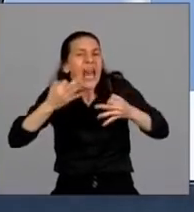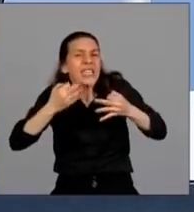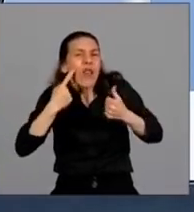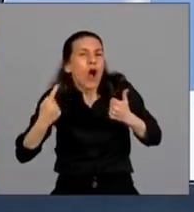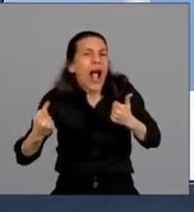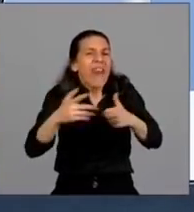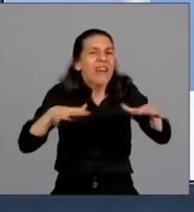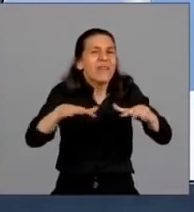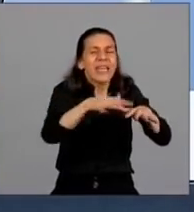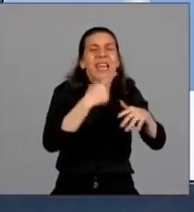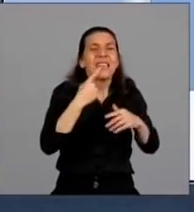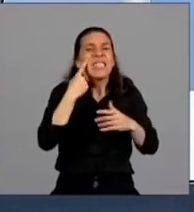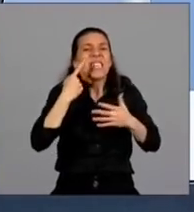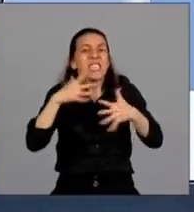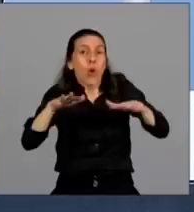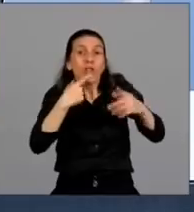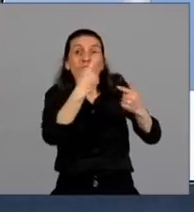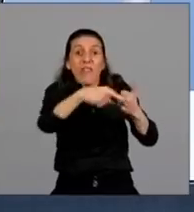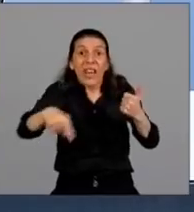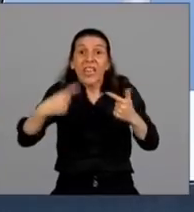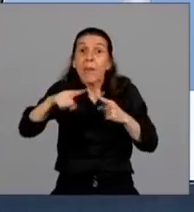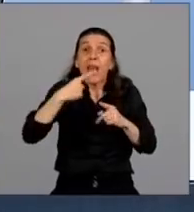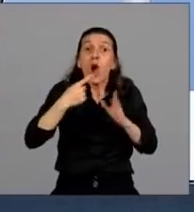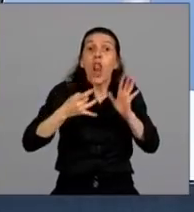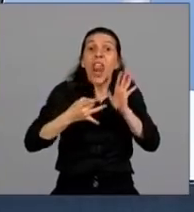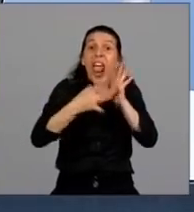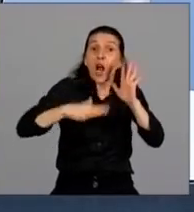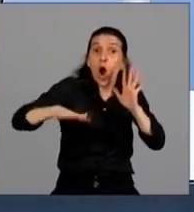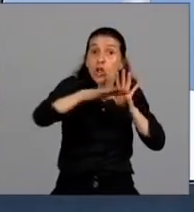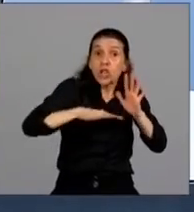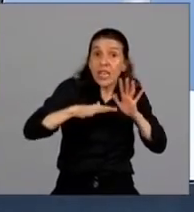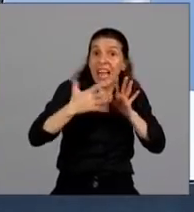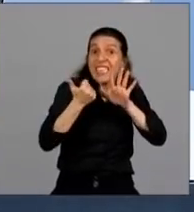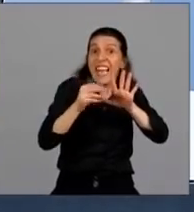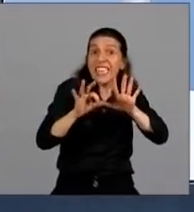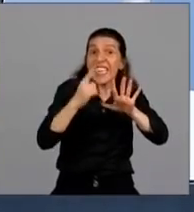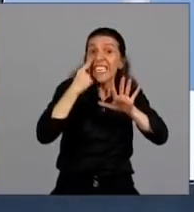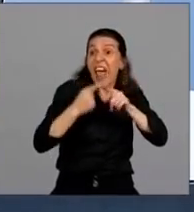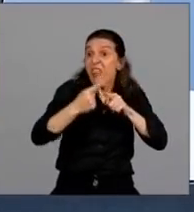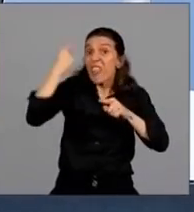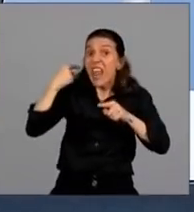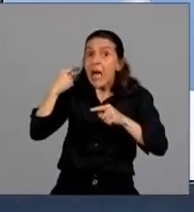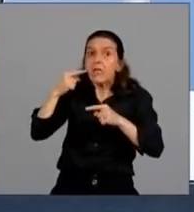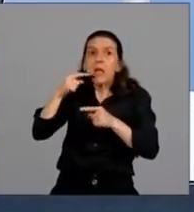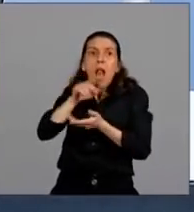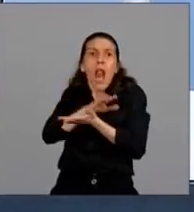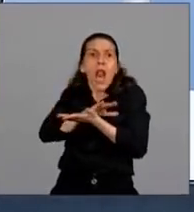complejas y son distintas. Pero en Necochea tenían hacía 60 días cero casos.